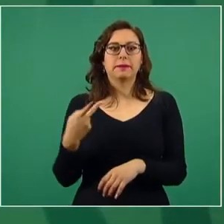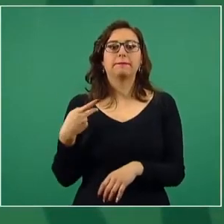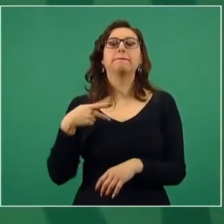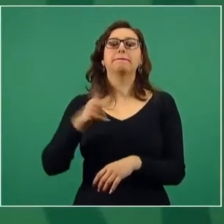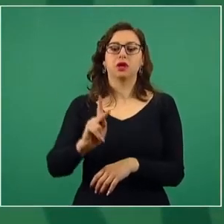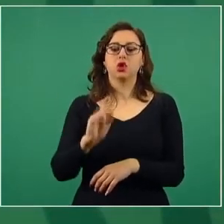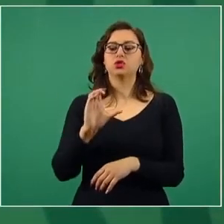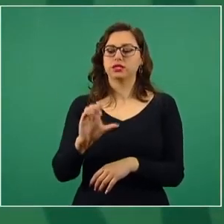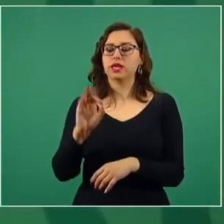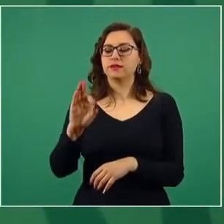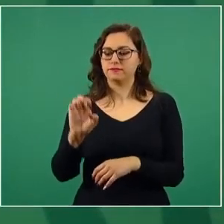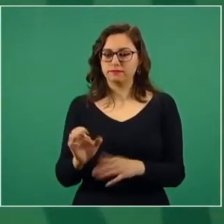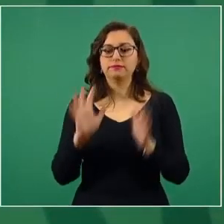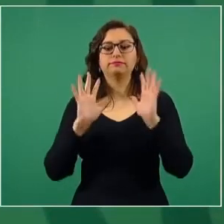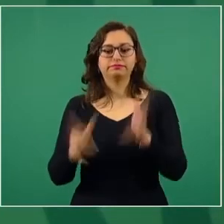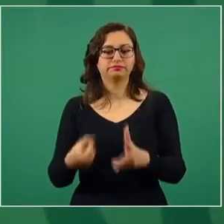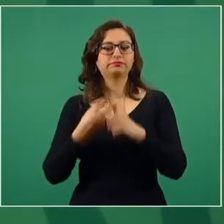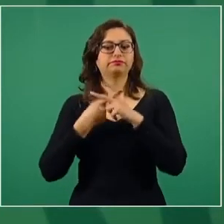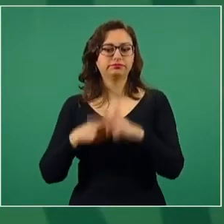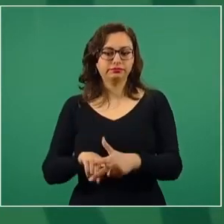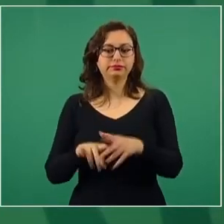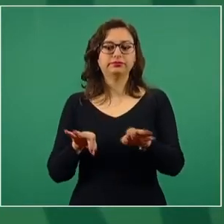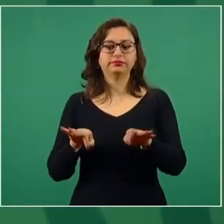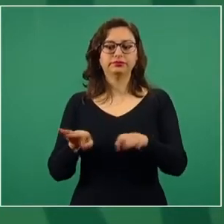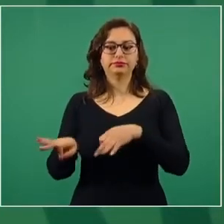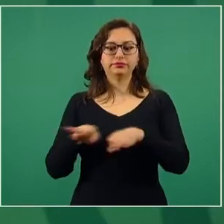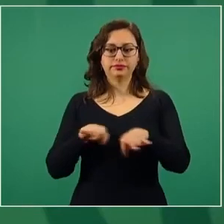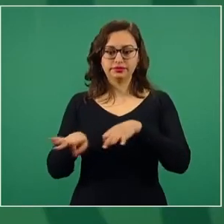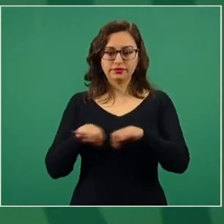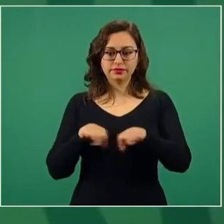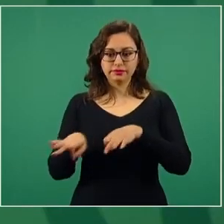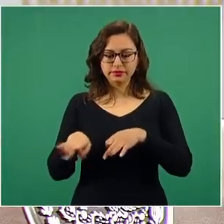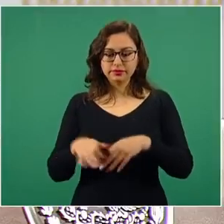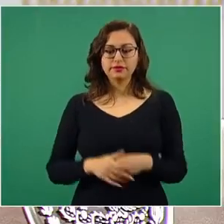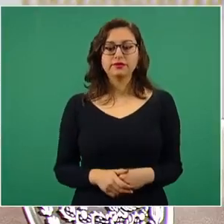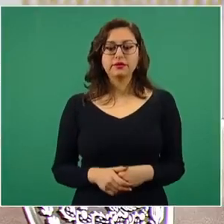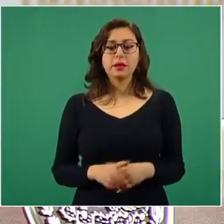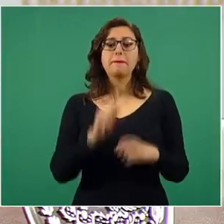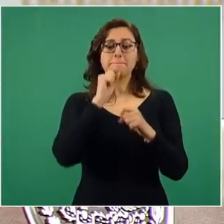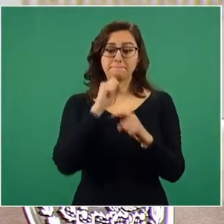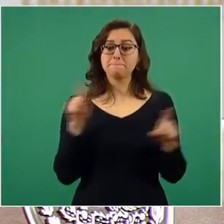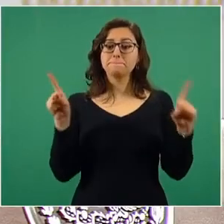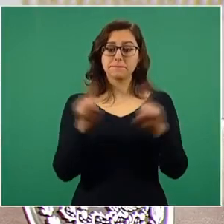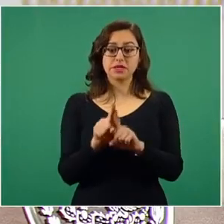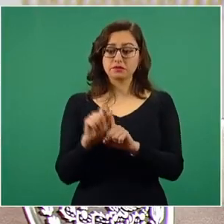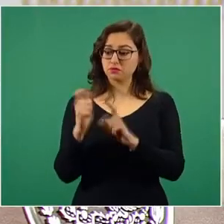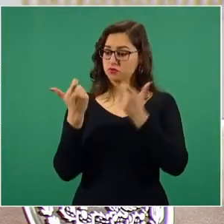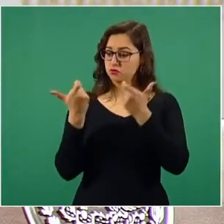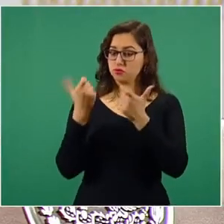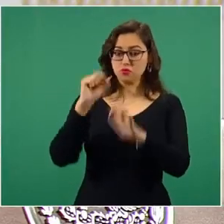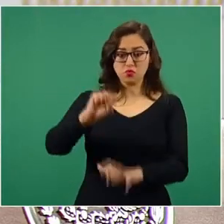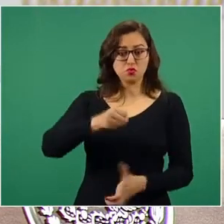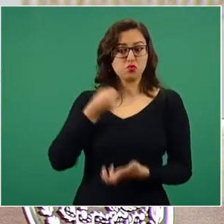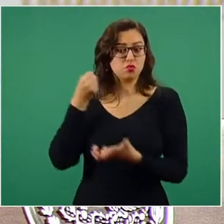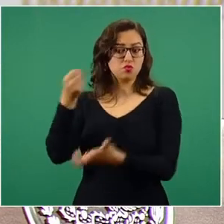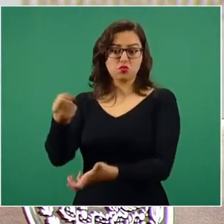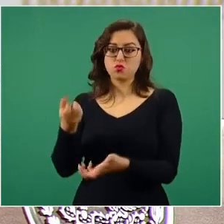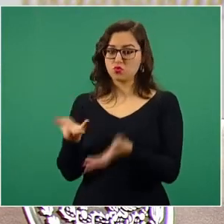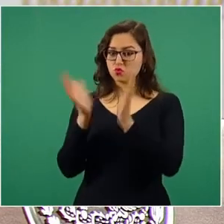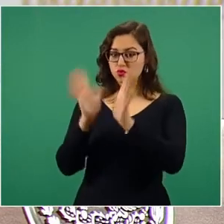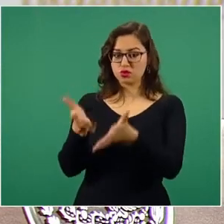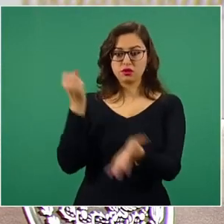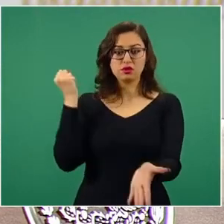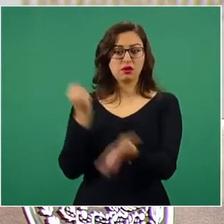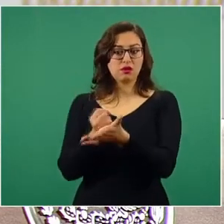Comisión Federal de Electricidad trabajando, ya autoricé el presupuesto, ya la Secretaría de